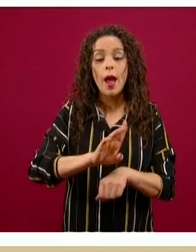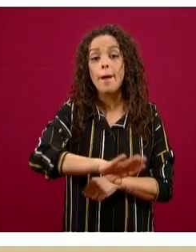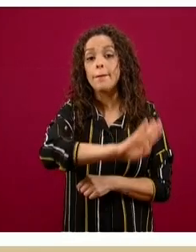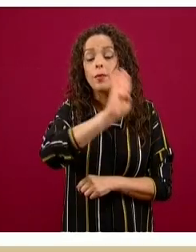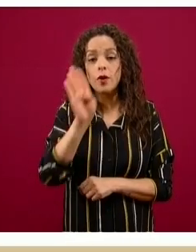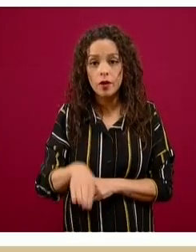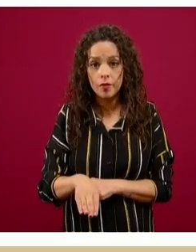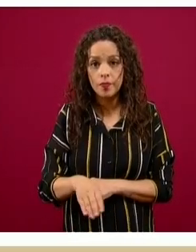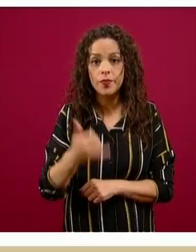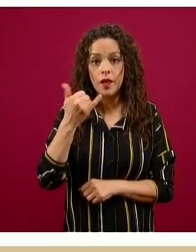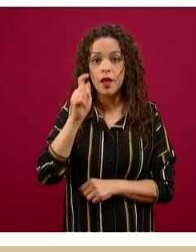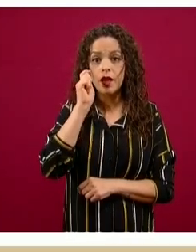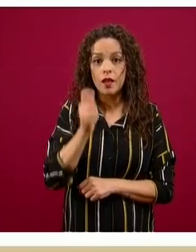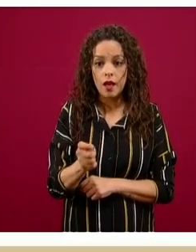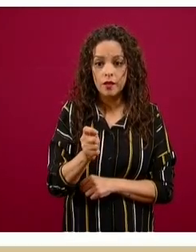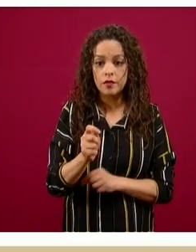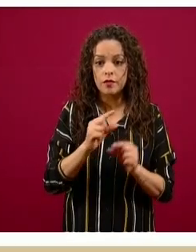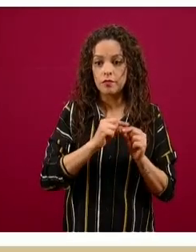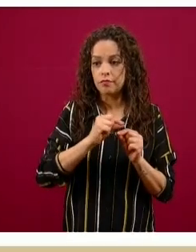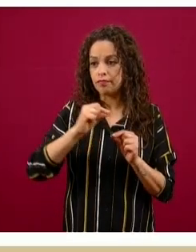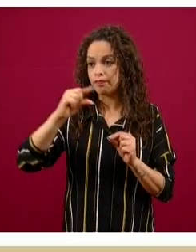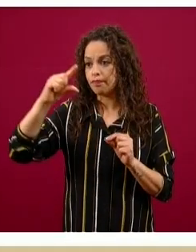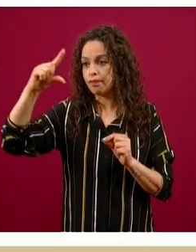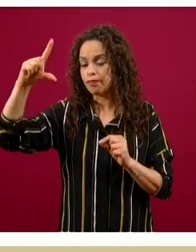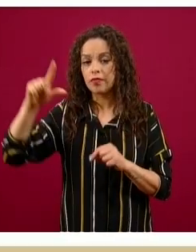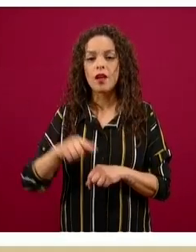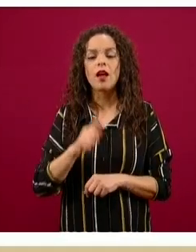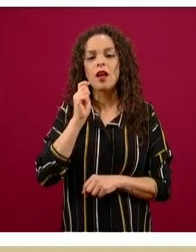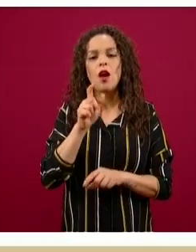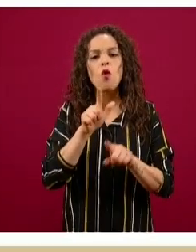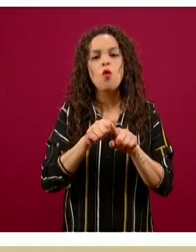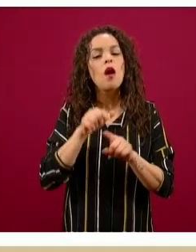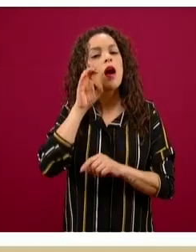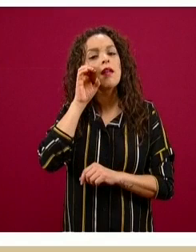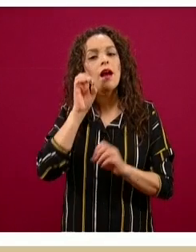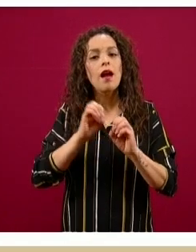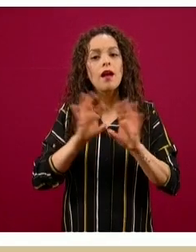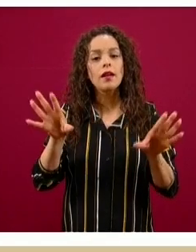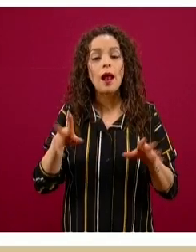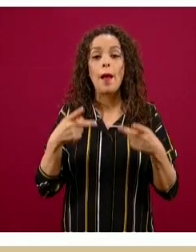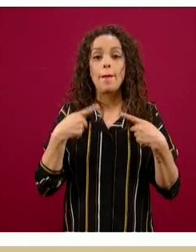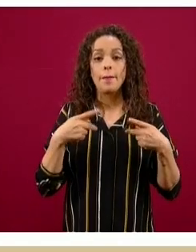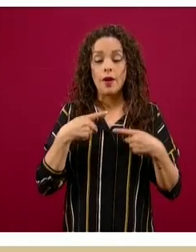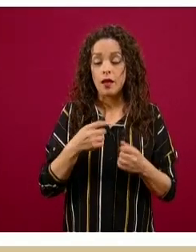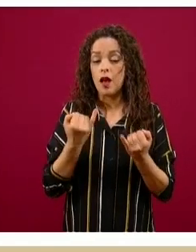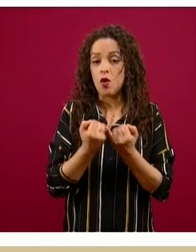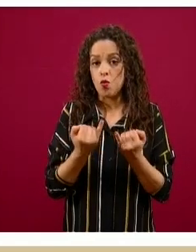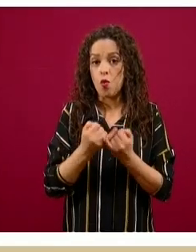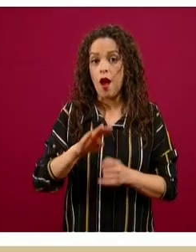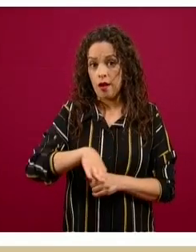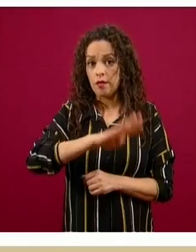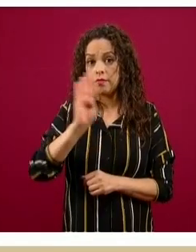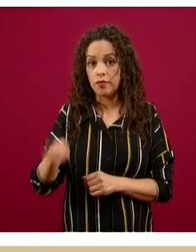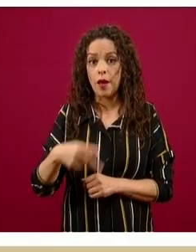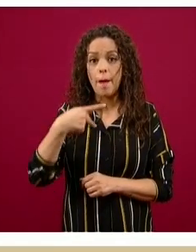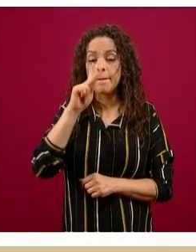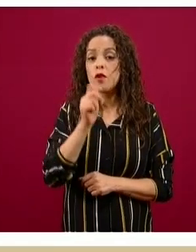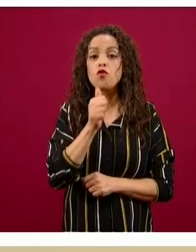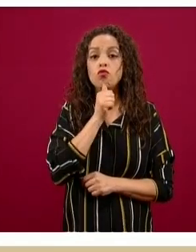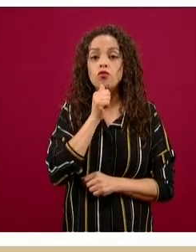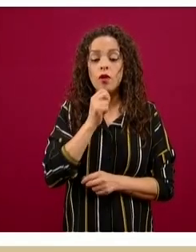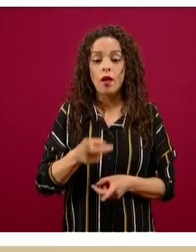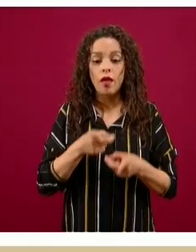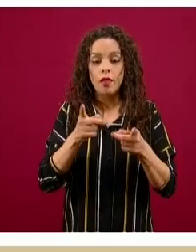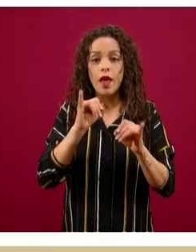tenemos graficadas en la barra de color naranja claro las personas que también fallecieron pero que todavía no han sido